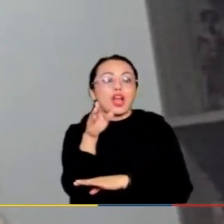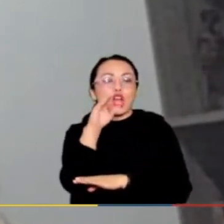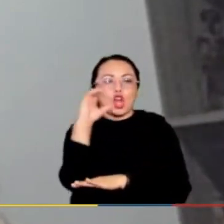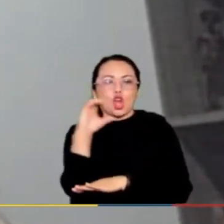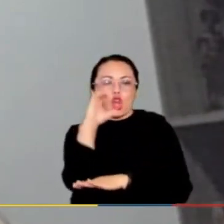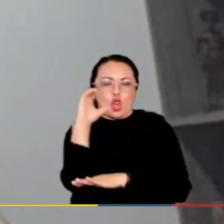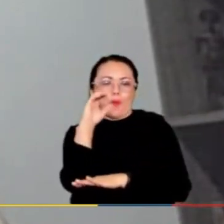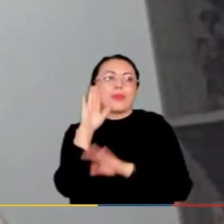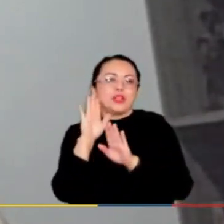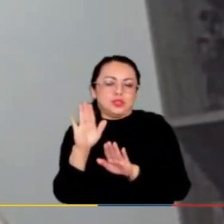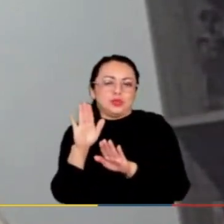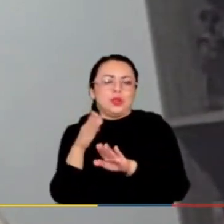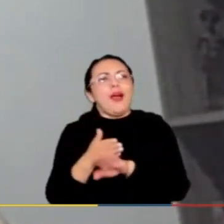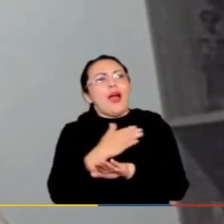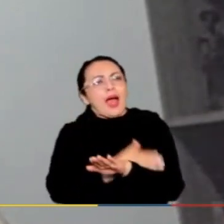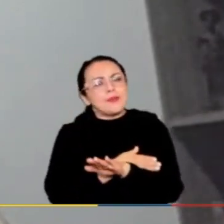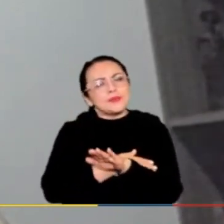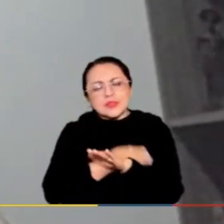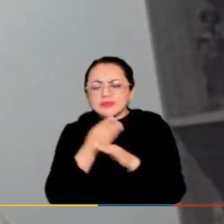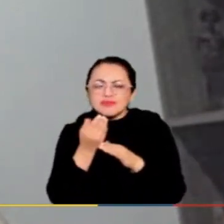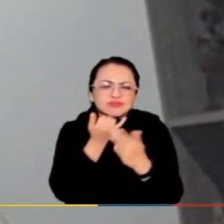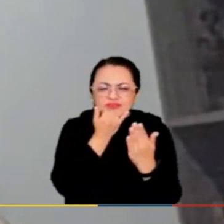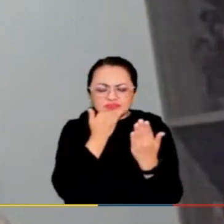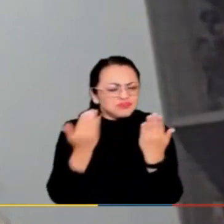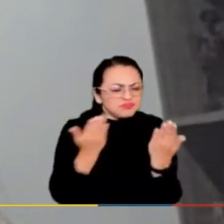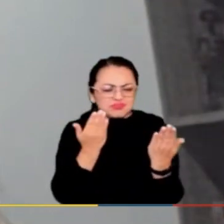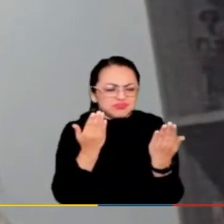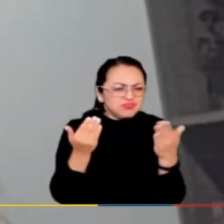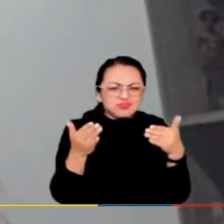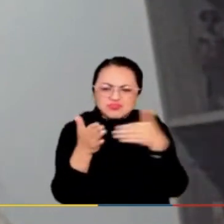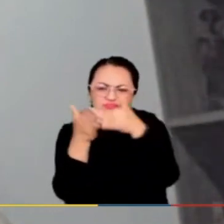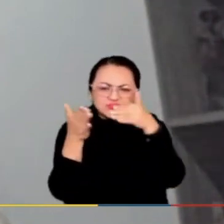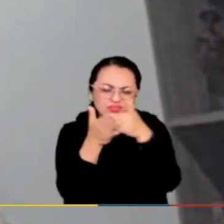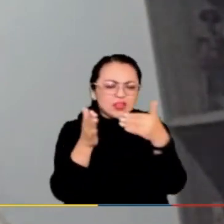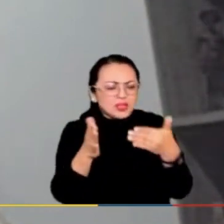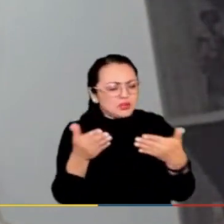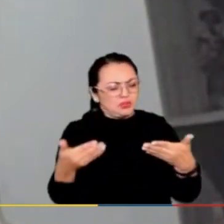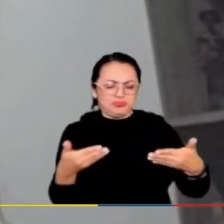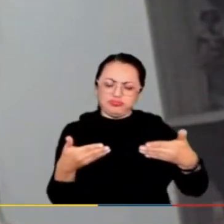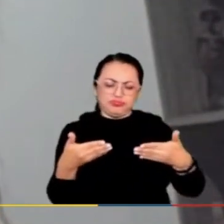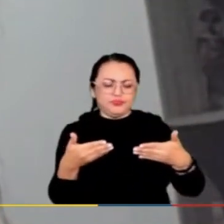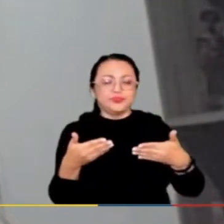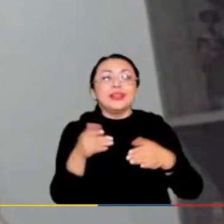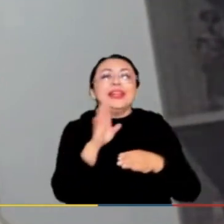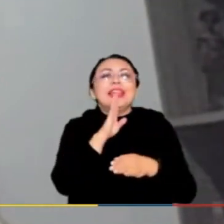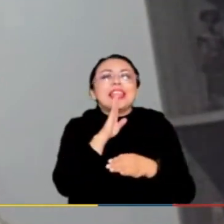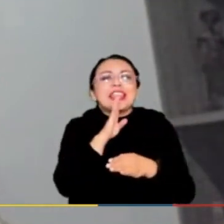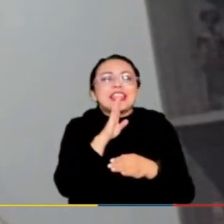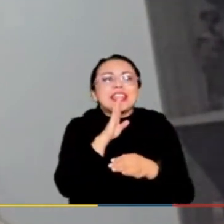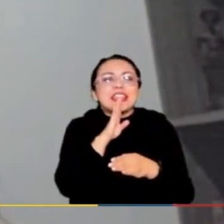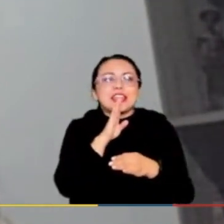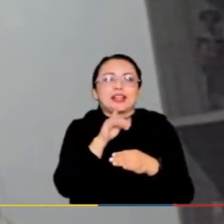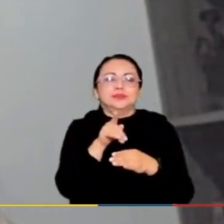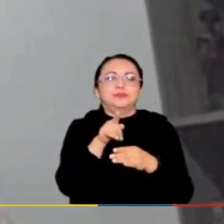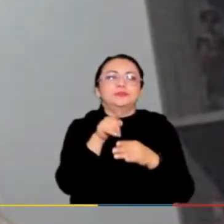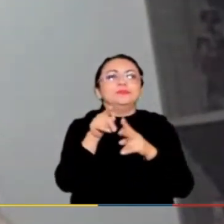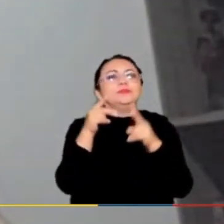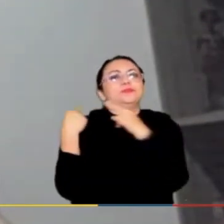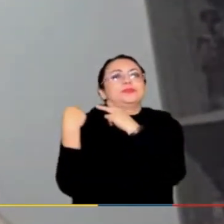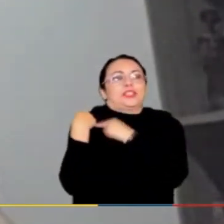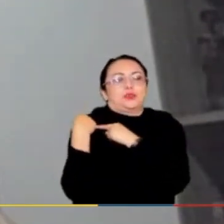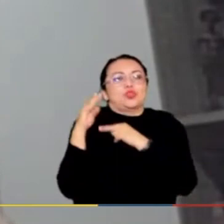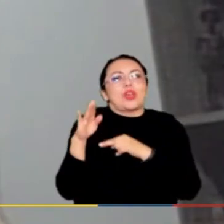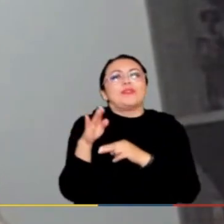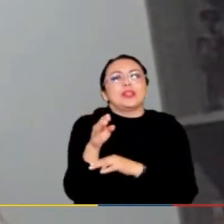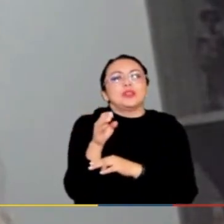Luego de estudiar el litigio desde la arista del contrato de mandato, interpretando así las tareas del intermediario de mercado cambiario,